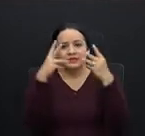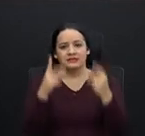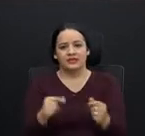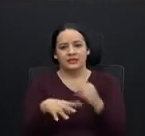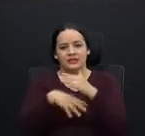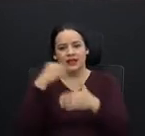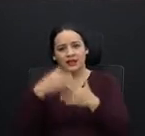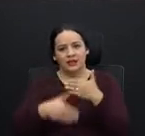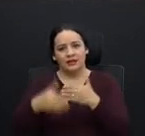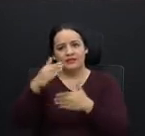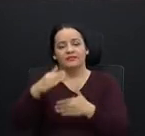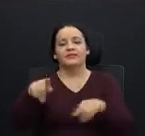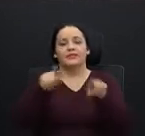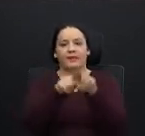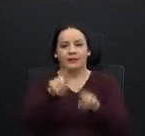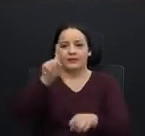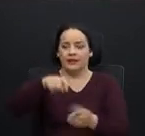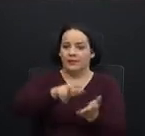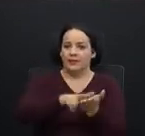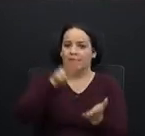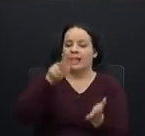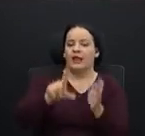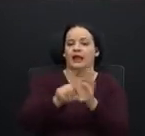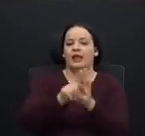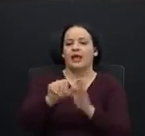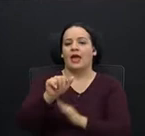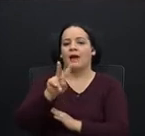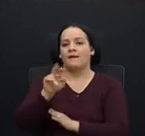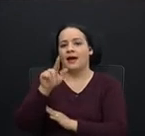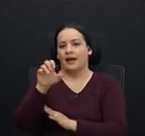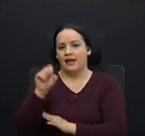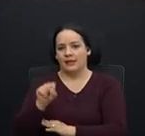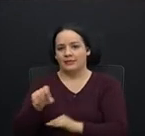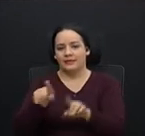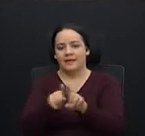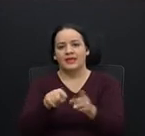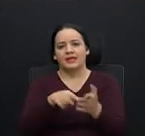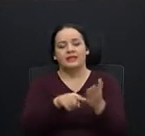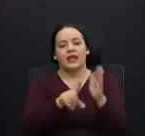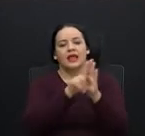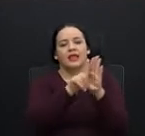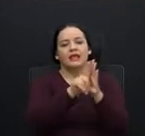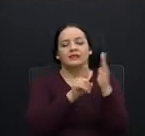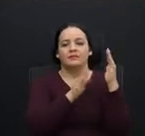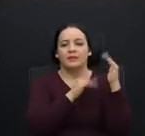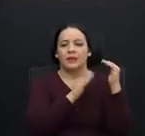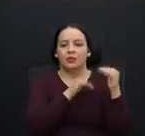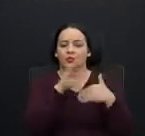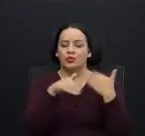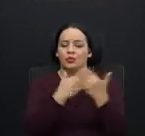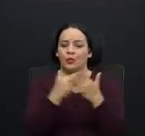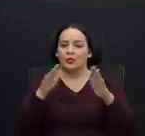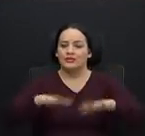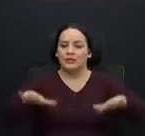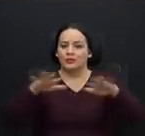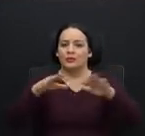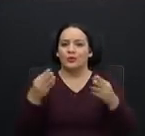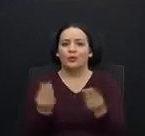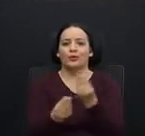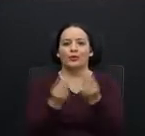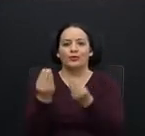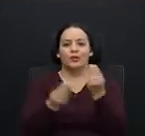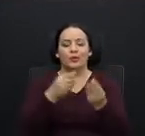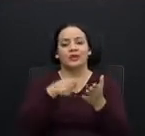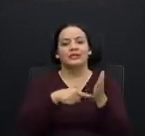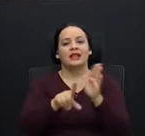Bueno, también hay que aprobar la ley de avales. De esta ley está muy esperanzada todo el sector productivo de este país. Esta ley